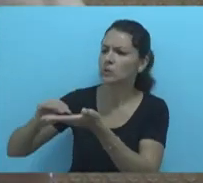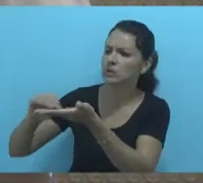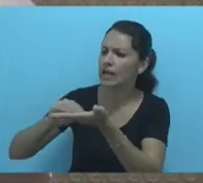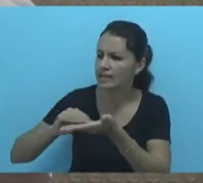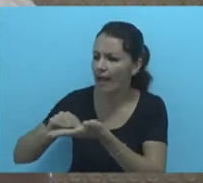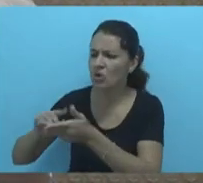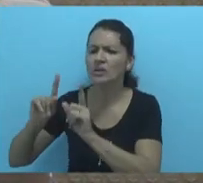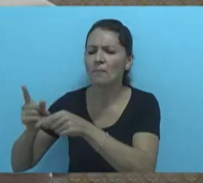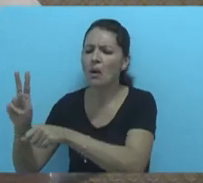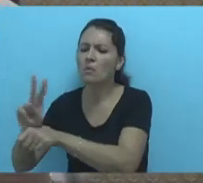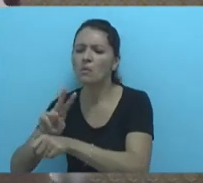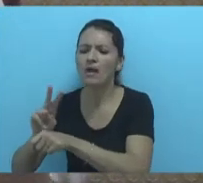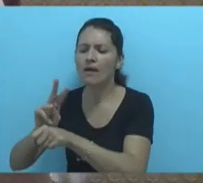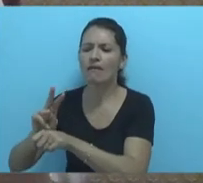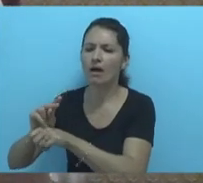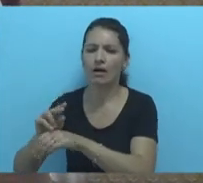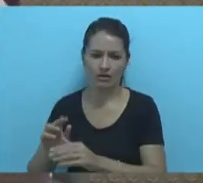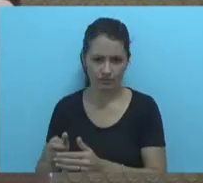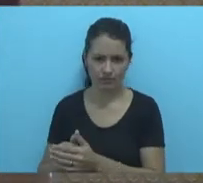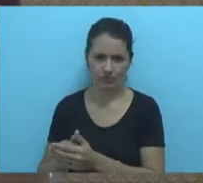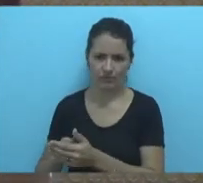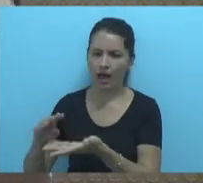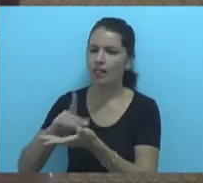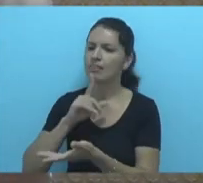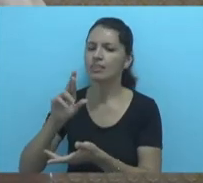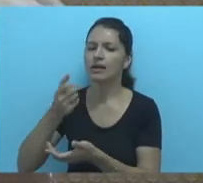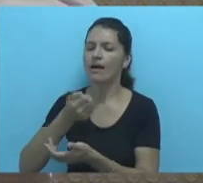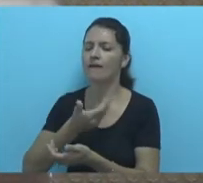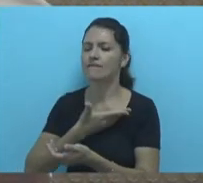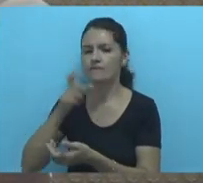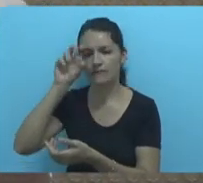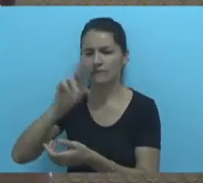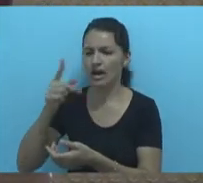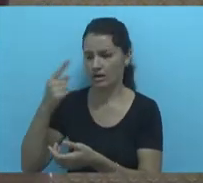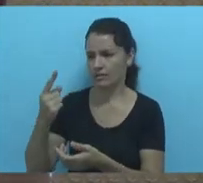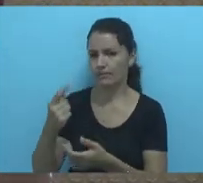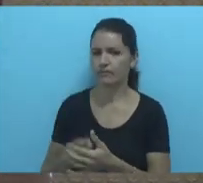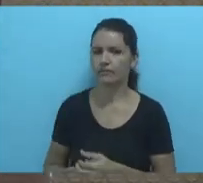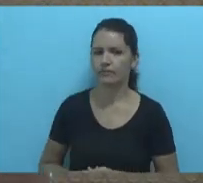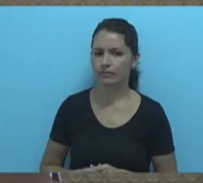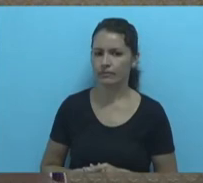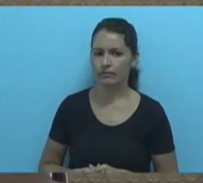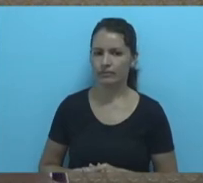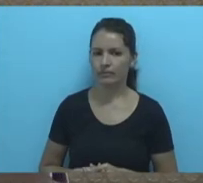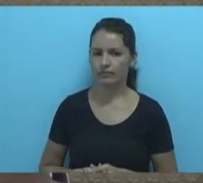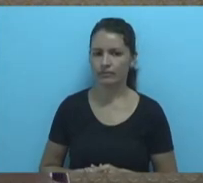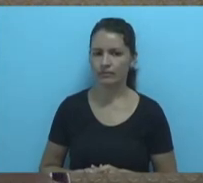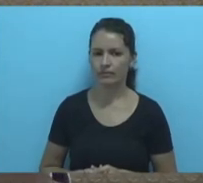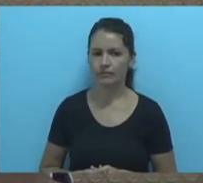también ampararan el fuero para decir que somos todos señores feudales.